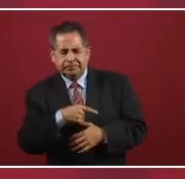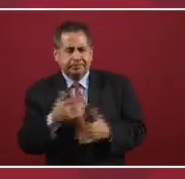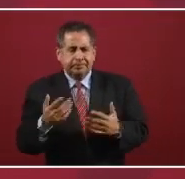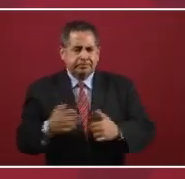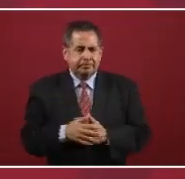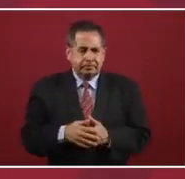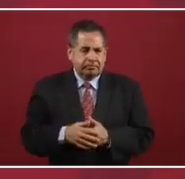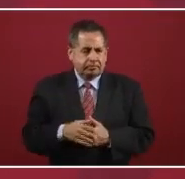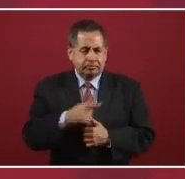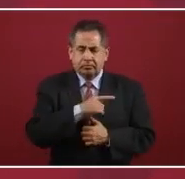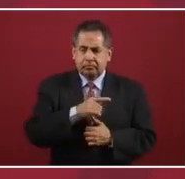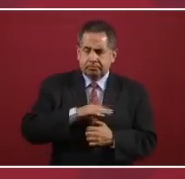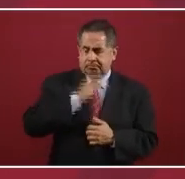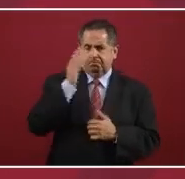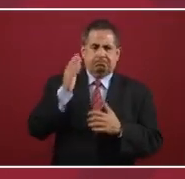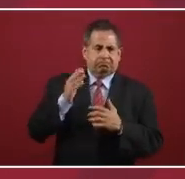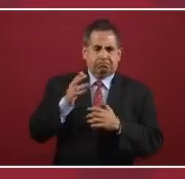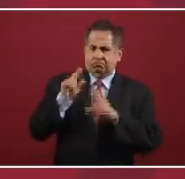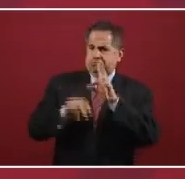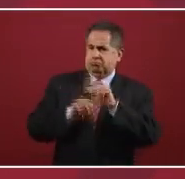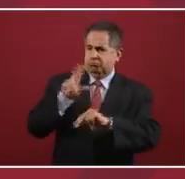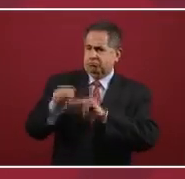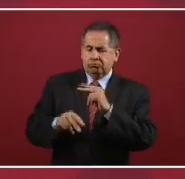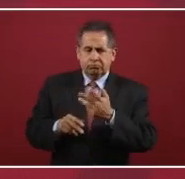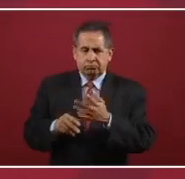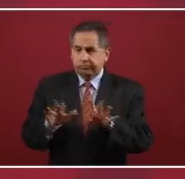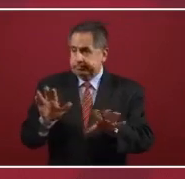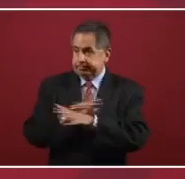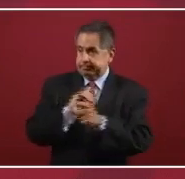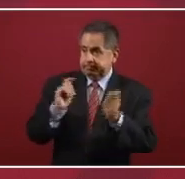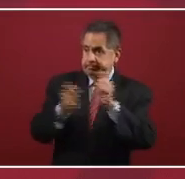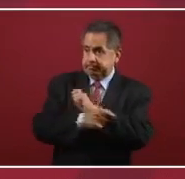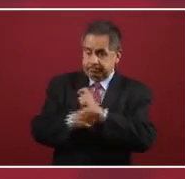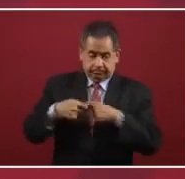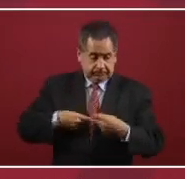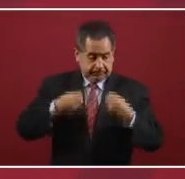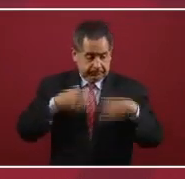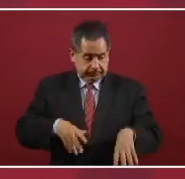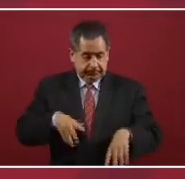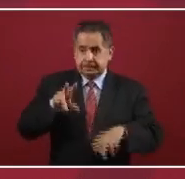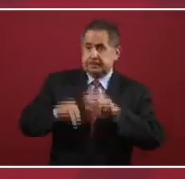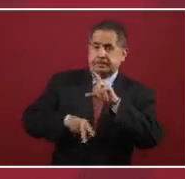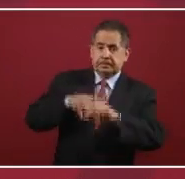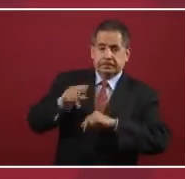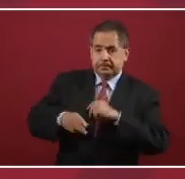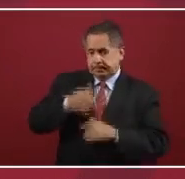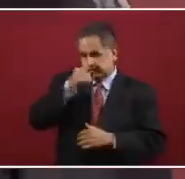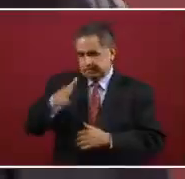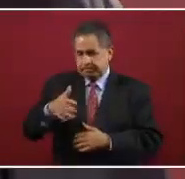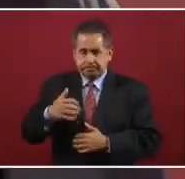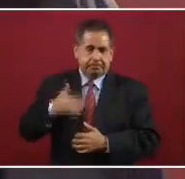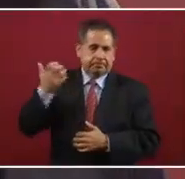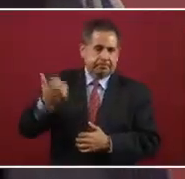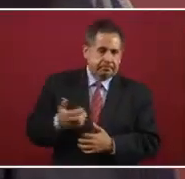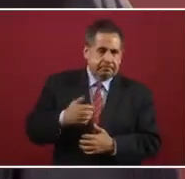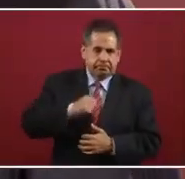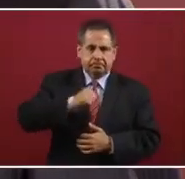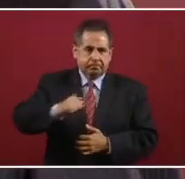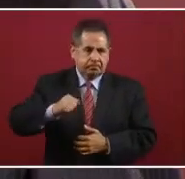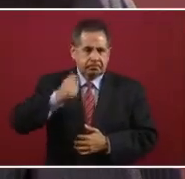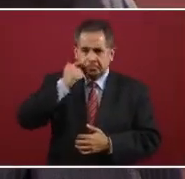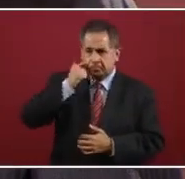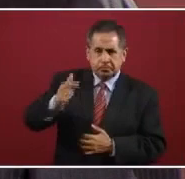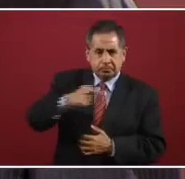porque es la reacción ante los cambios, o sea, el oponerse, el